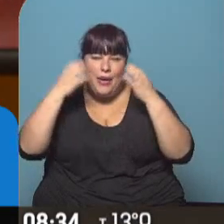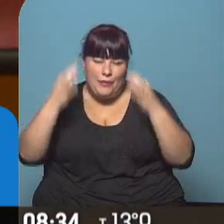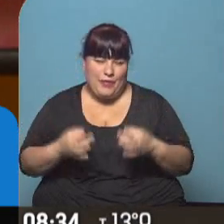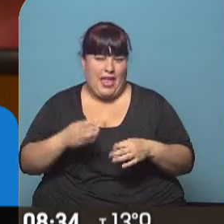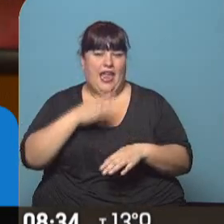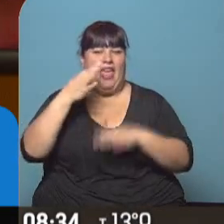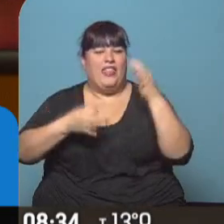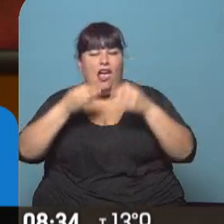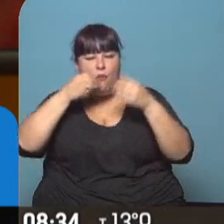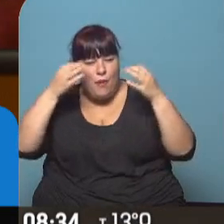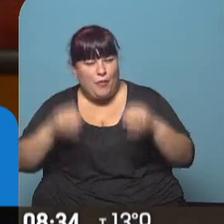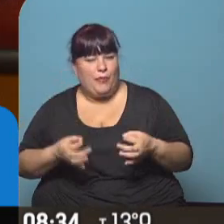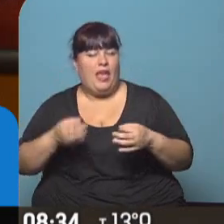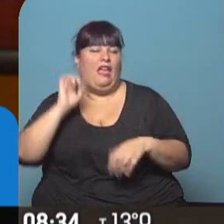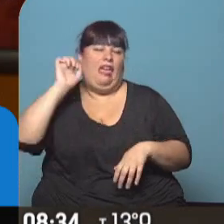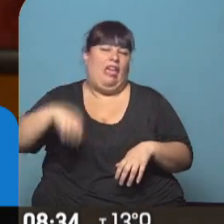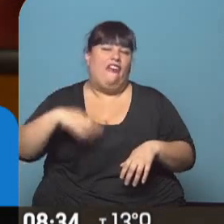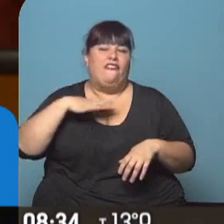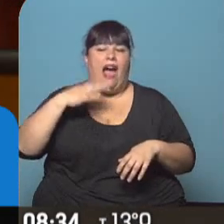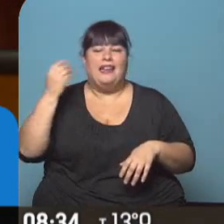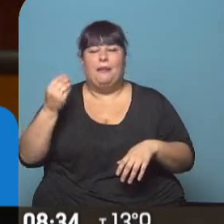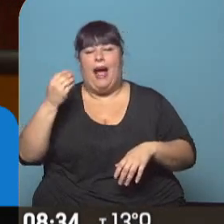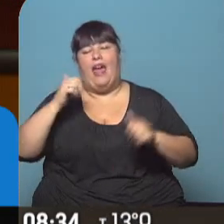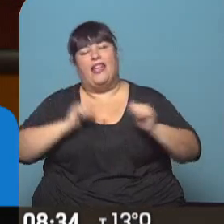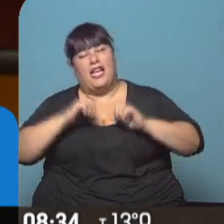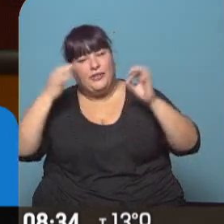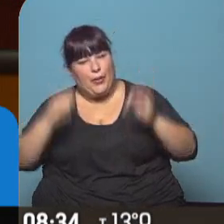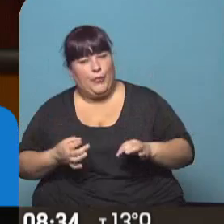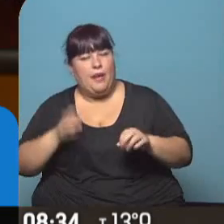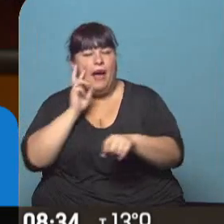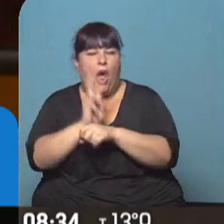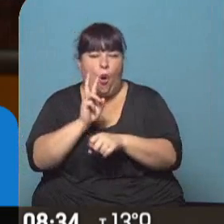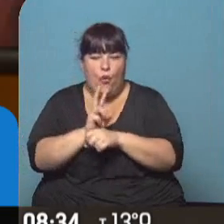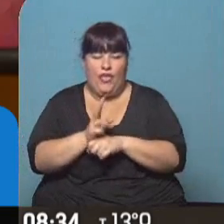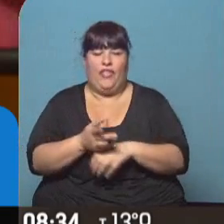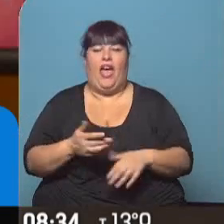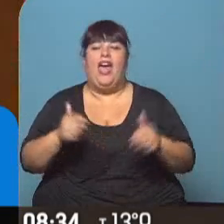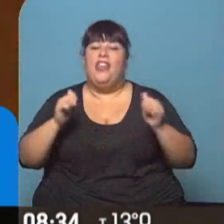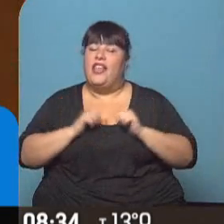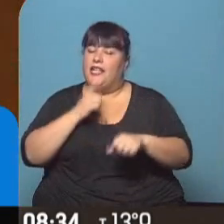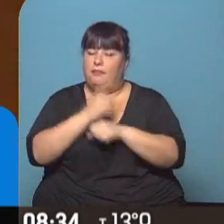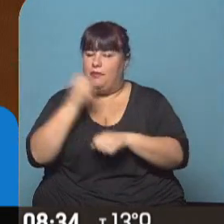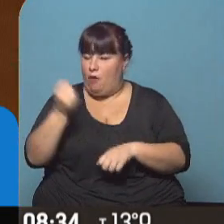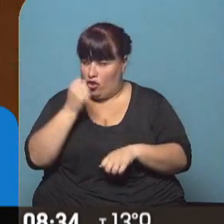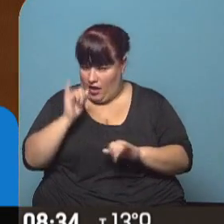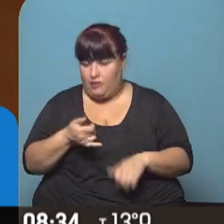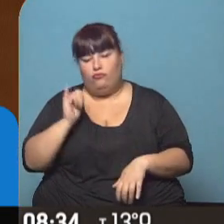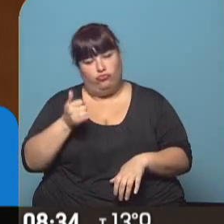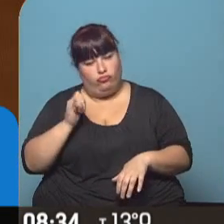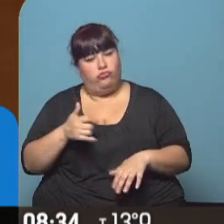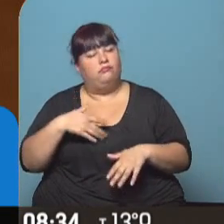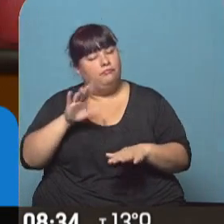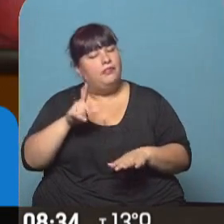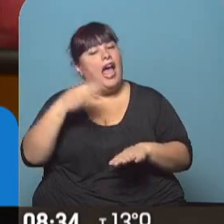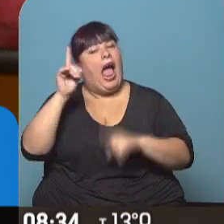necesario para una dieta adecuada, que no se toma el tiempo necesario para un buen descanso, para cuidarse. El descanso es fundamental también. Exactamente. Es